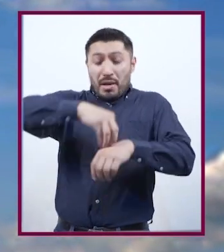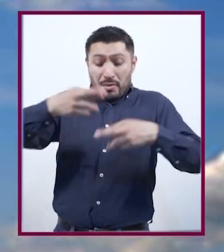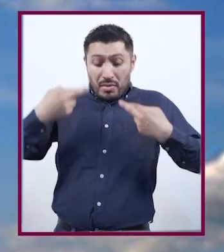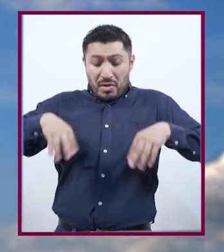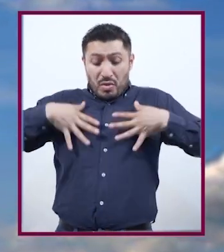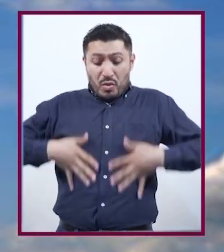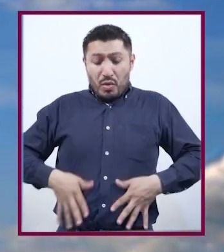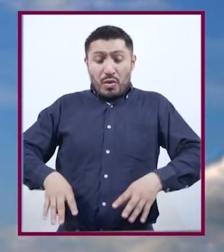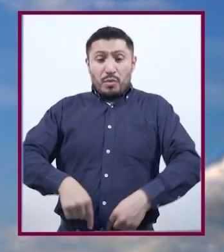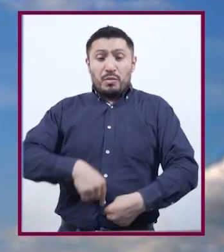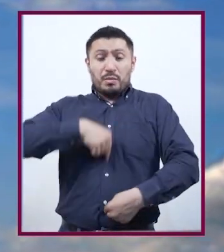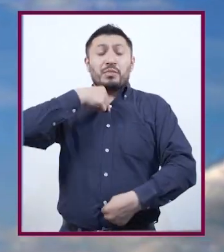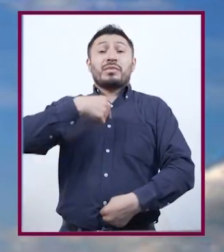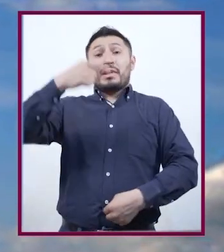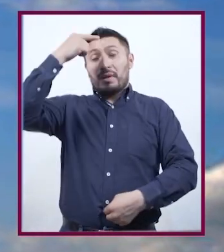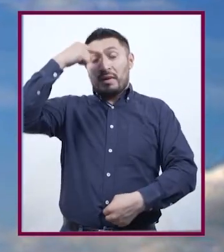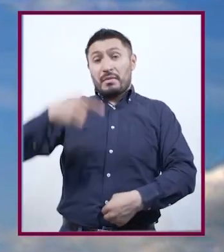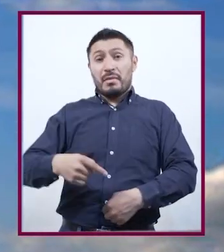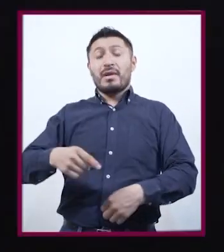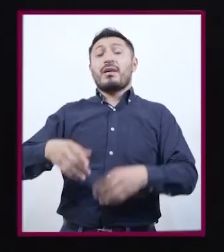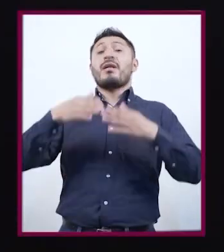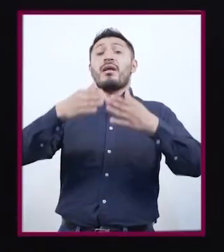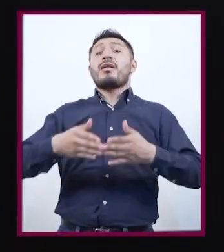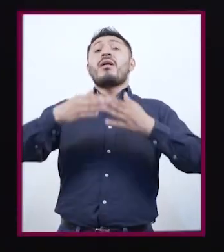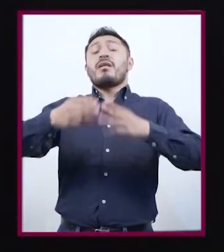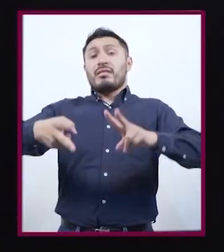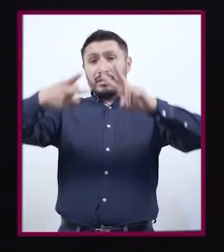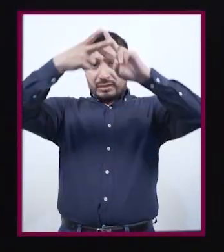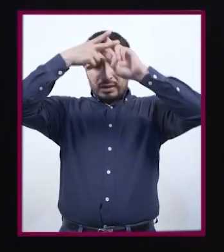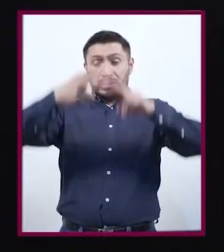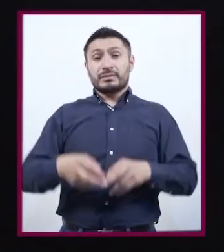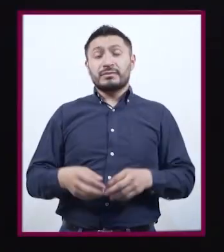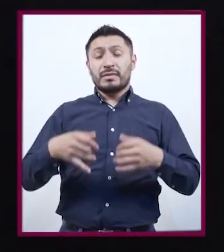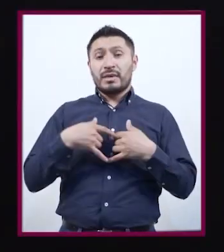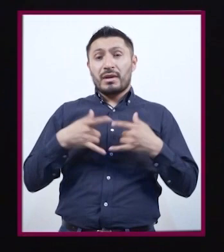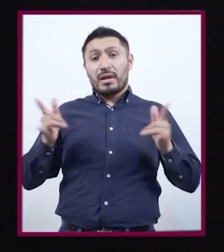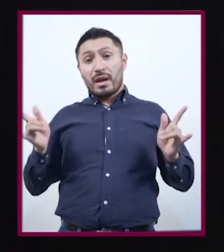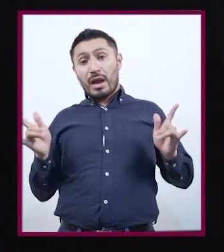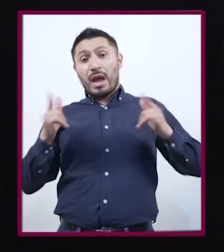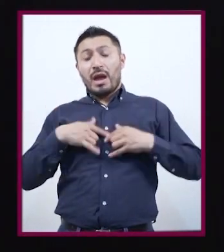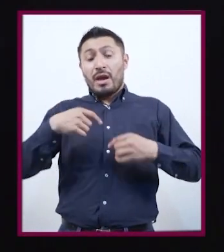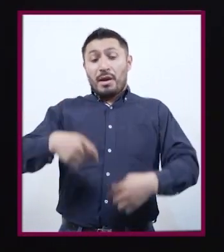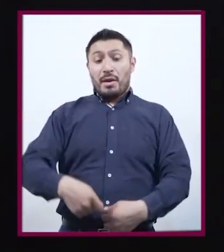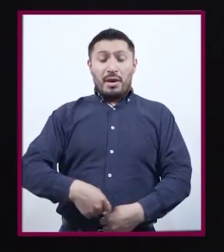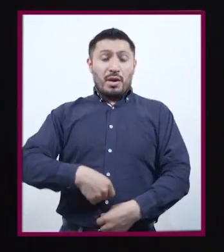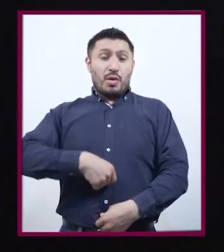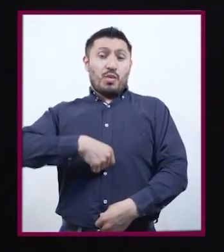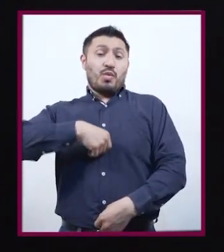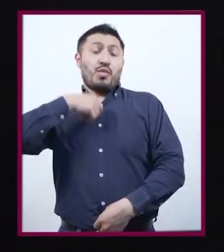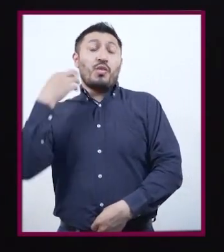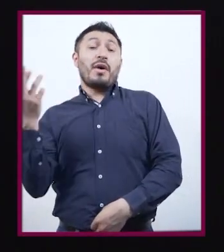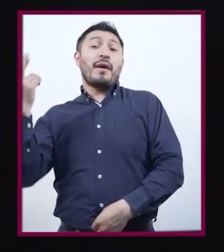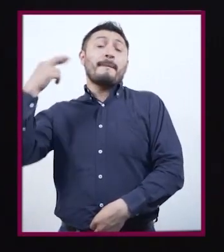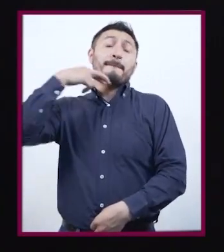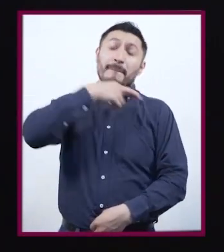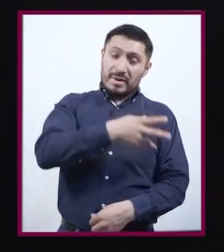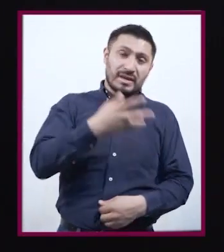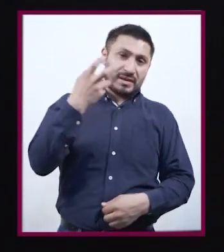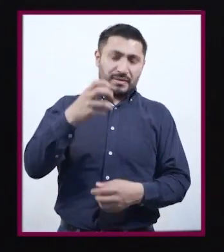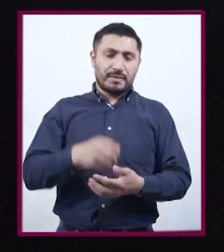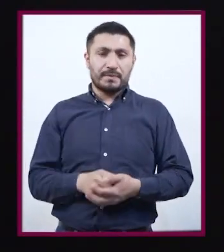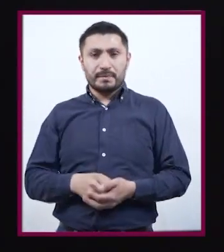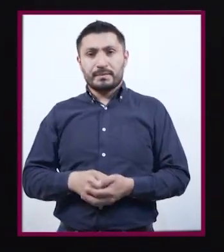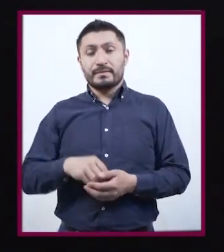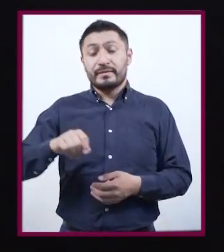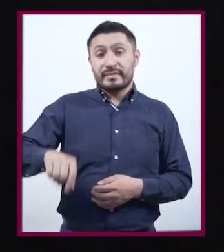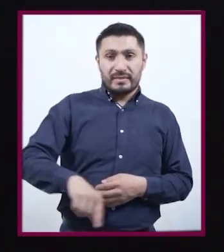botas, especialmente para las de la Marina. De abrir o cerrar prendas militares, el zipper brincó una vez terminada